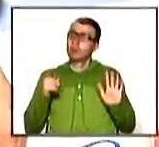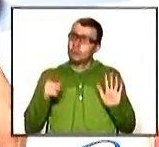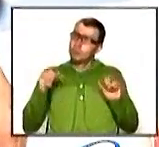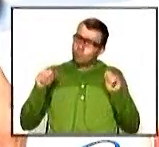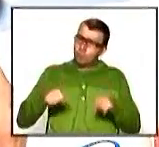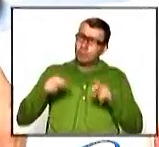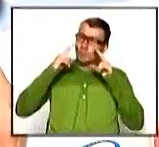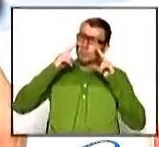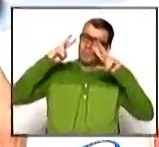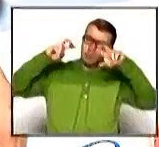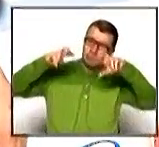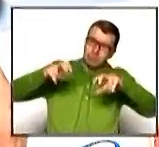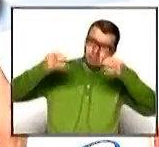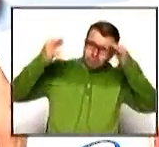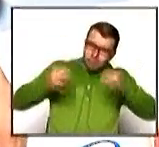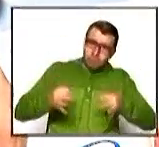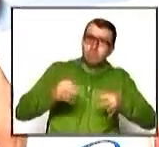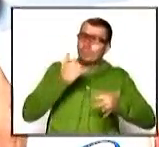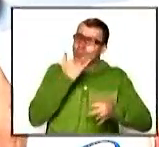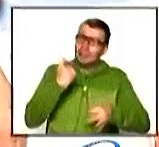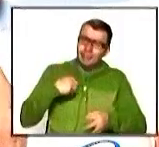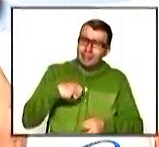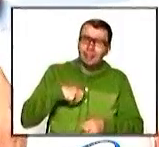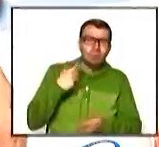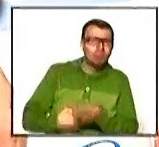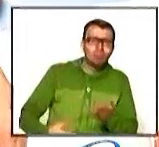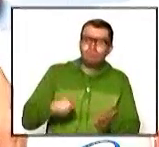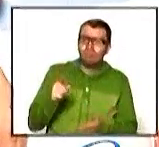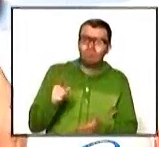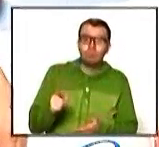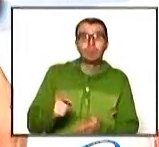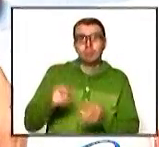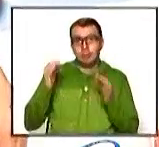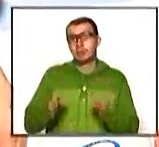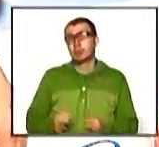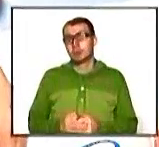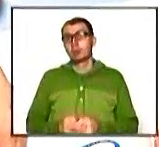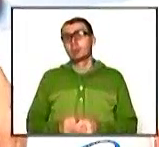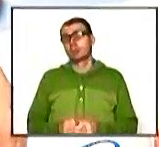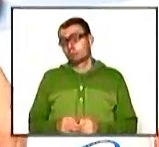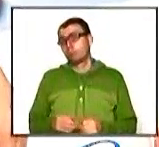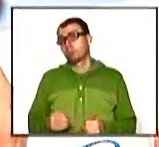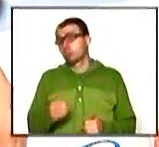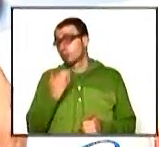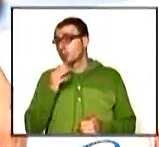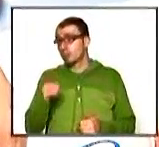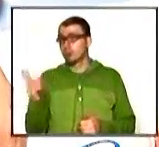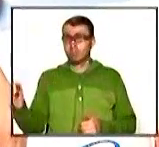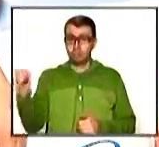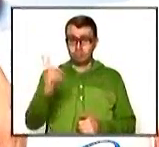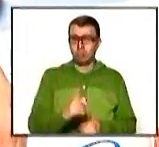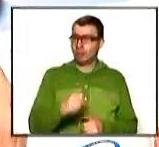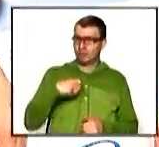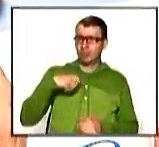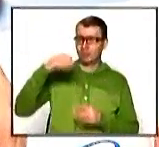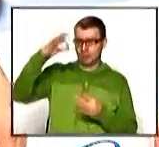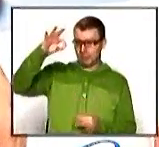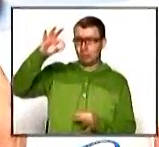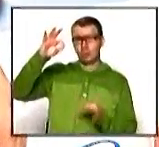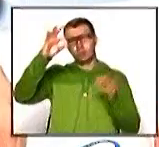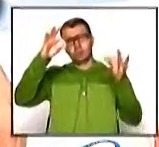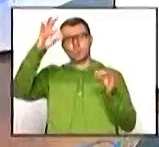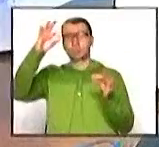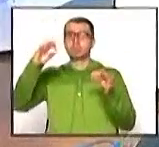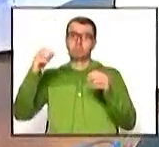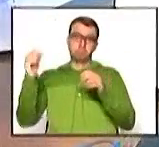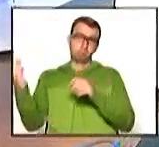estar atentos a los exámenes, y sería muy bueno si va a ir que lleve las radiografías. Vamos ahora